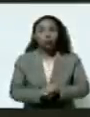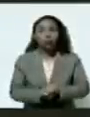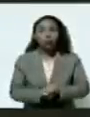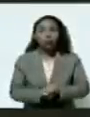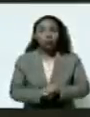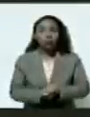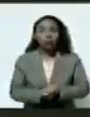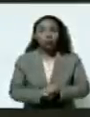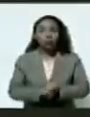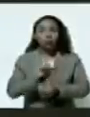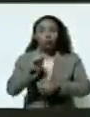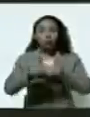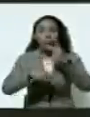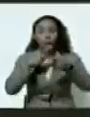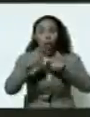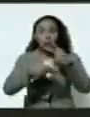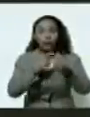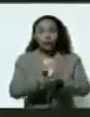su política.